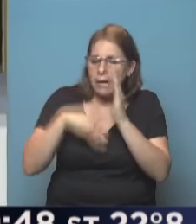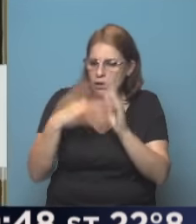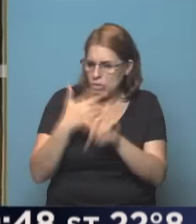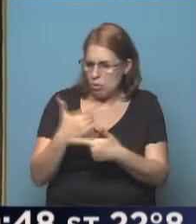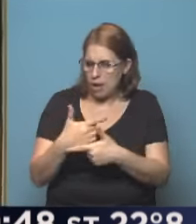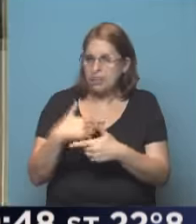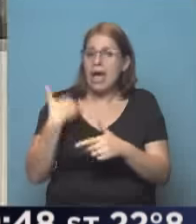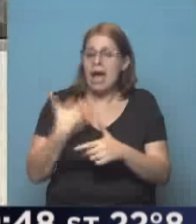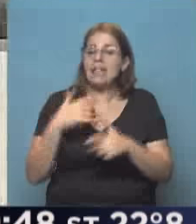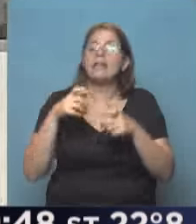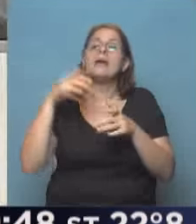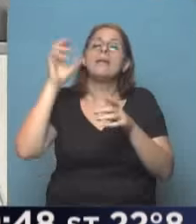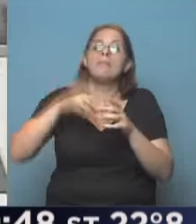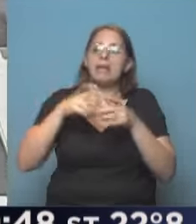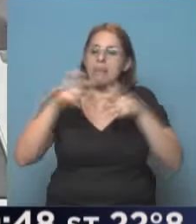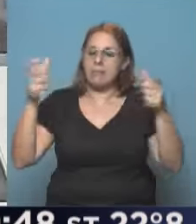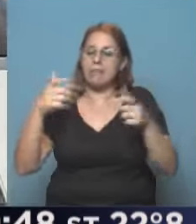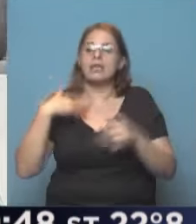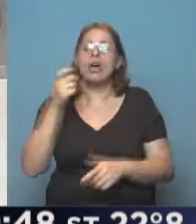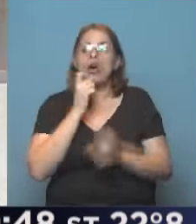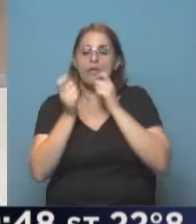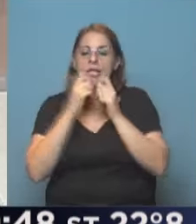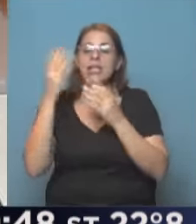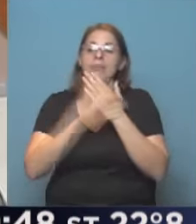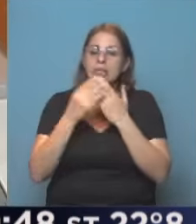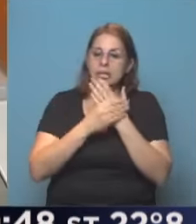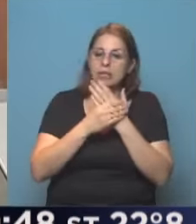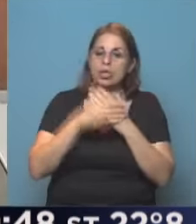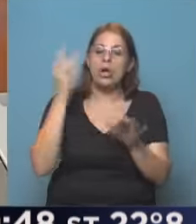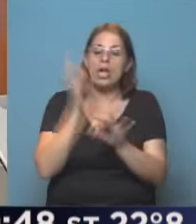Gracias. Bueno, allí la conferencia de prensa del ministro de Educación, Esteban Bullrich.